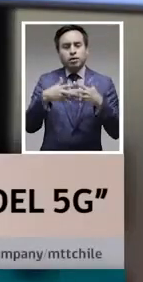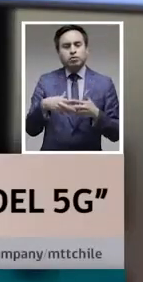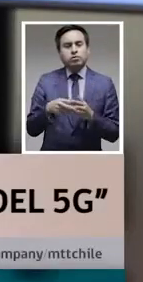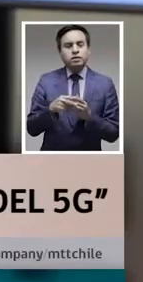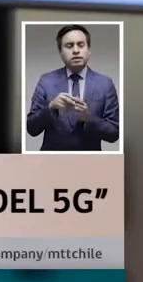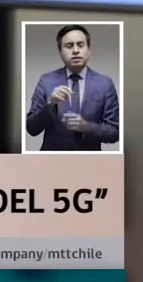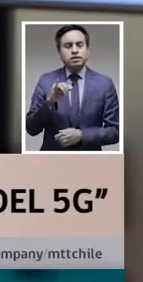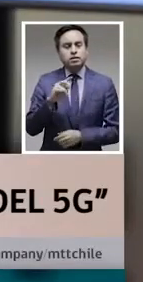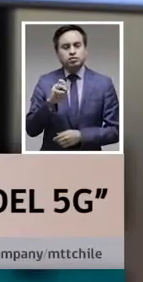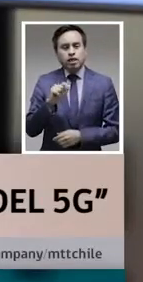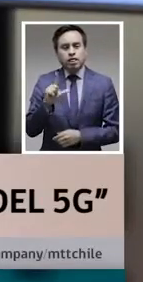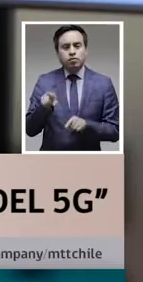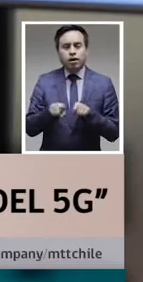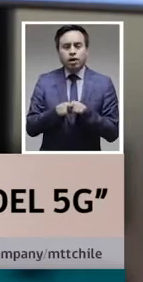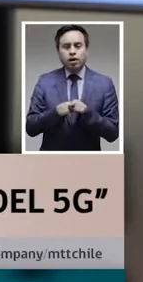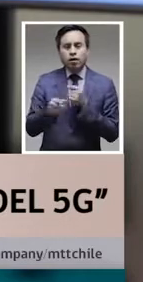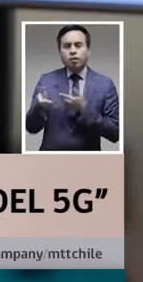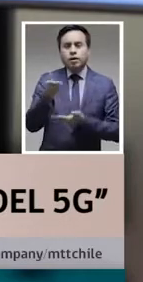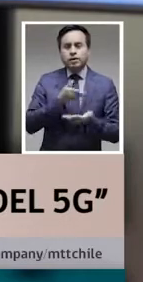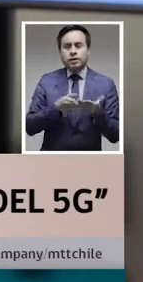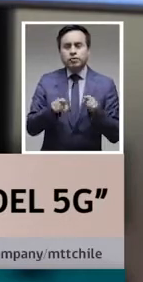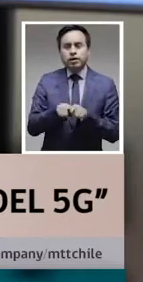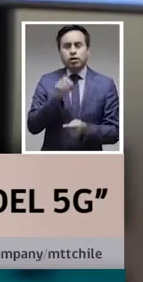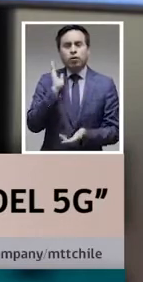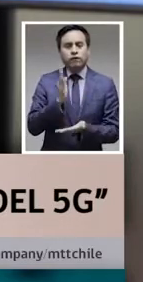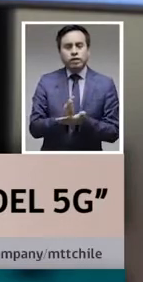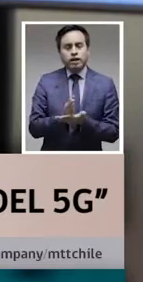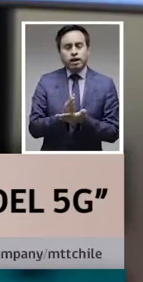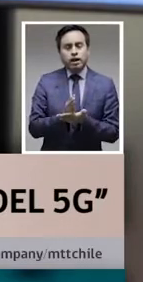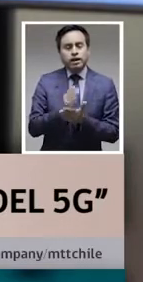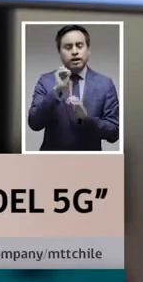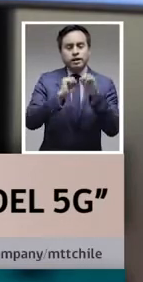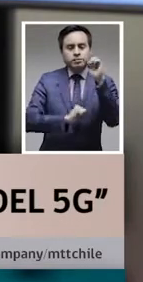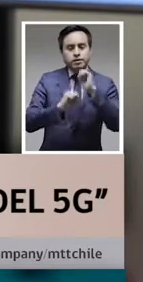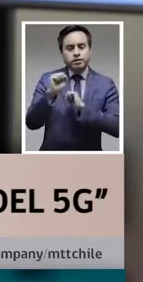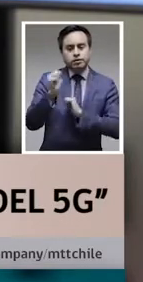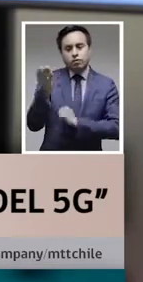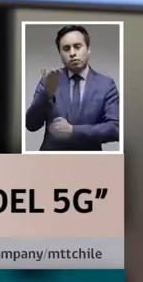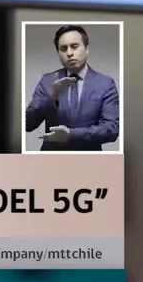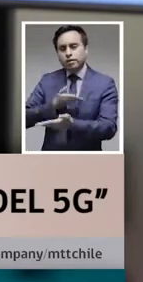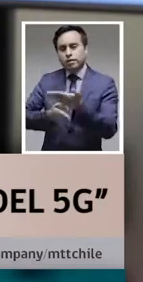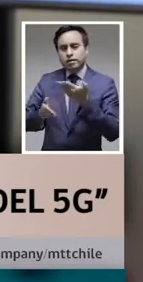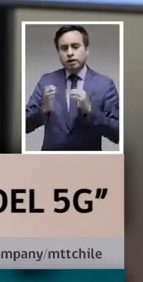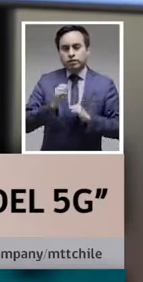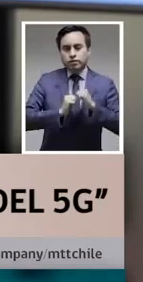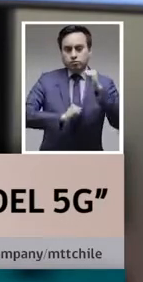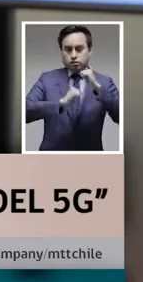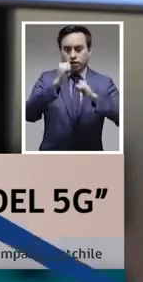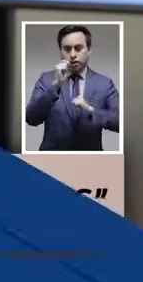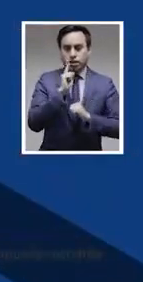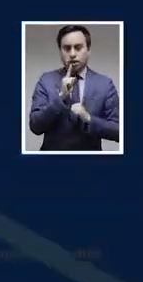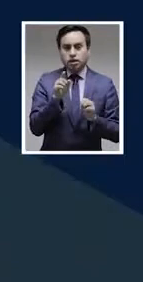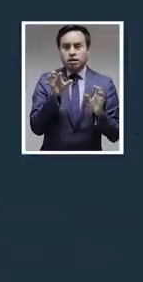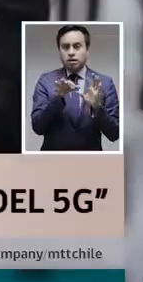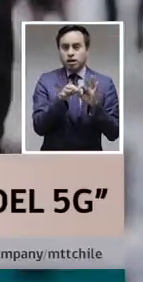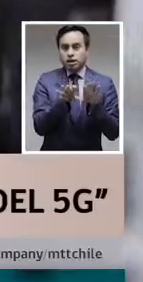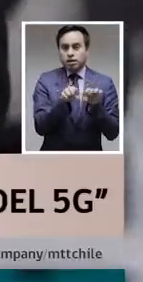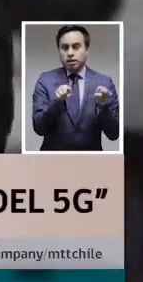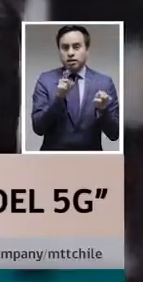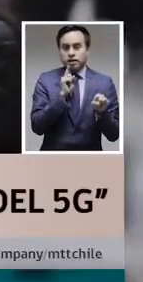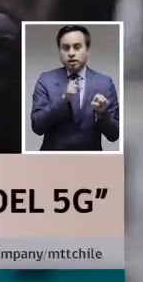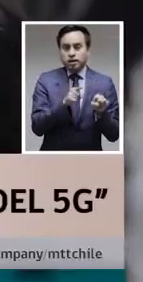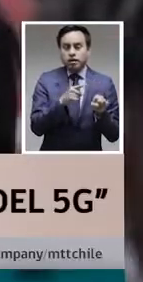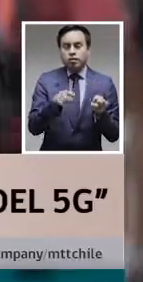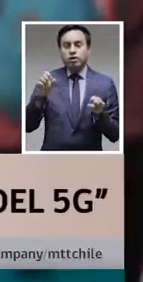permite compartir, o más bien obliga a las empresas a compartir las infraestructuras que tengan instaladas para